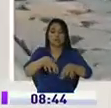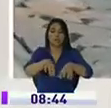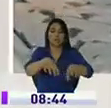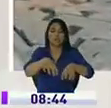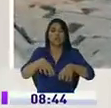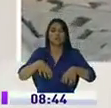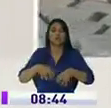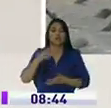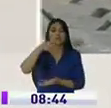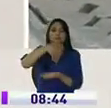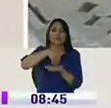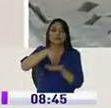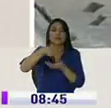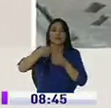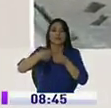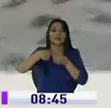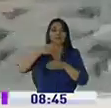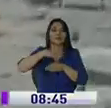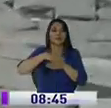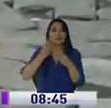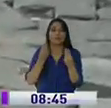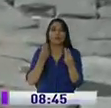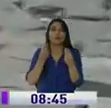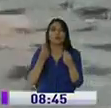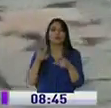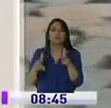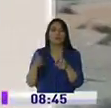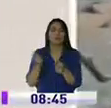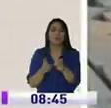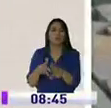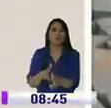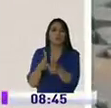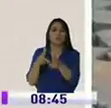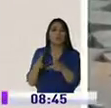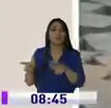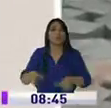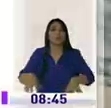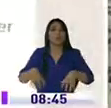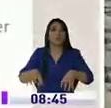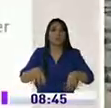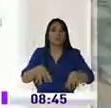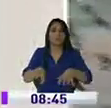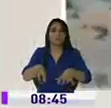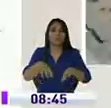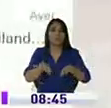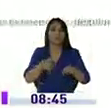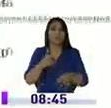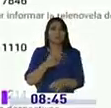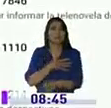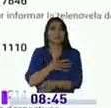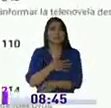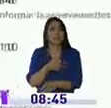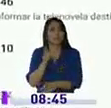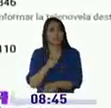Es el Centro Histórico. Debido a la gran cantidad de vehículos que pasan por ahí, obviamente se va desbaratando. ¡Qué pena, ¿no? El adoquinado. Y esos adoquines son